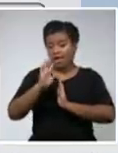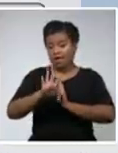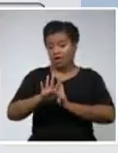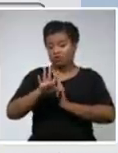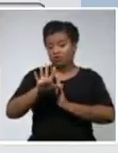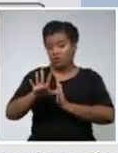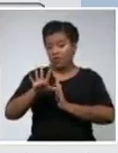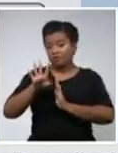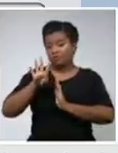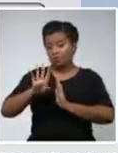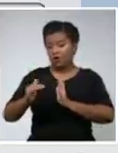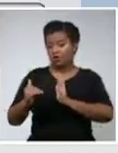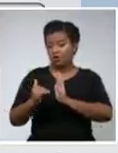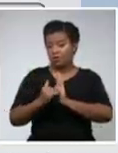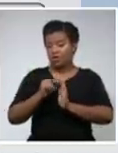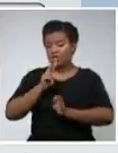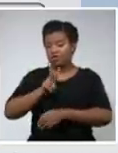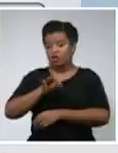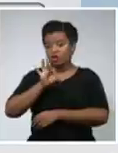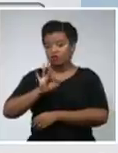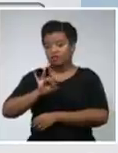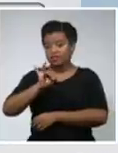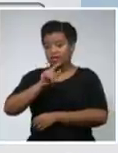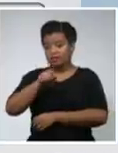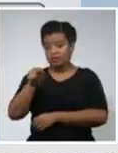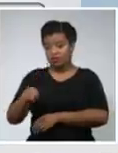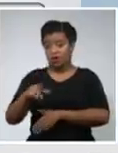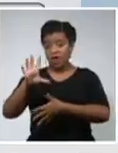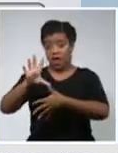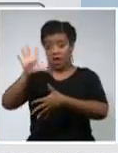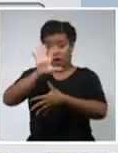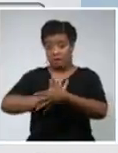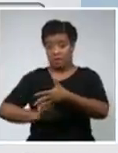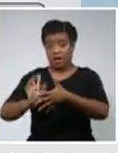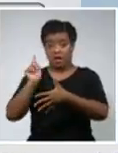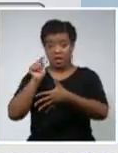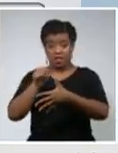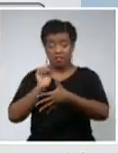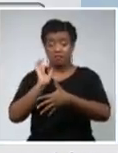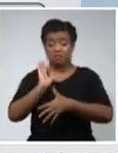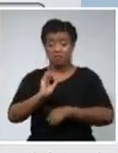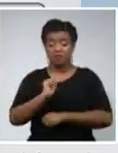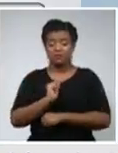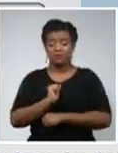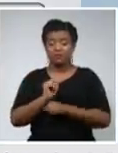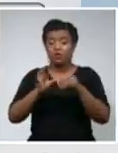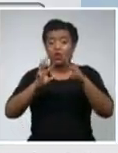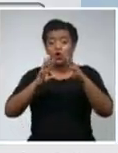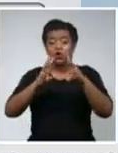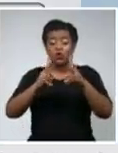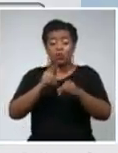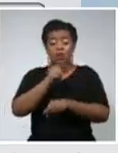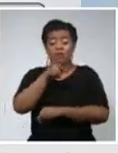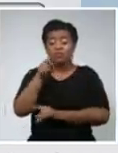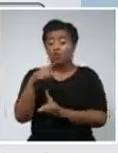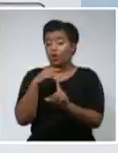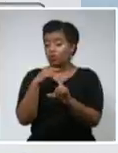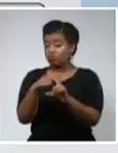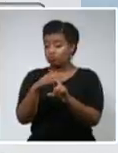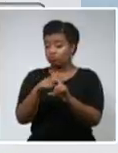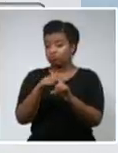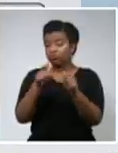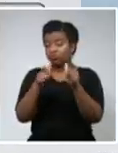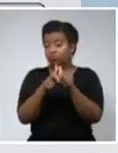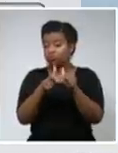52.554.287 casos confirmados en nuestra región, y el número de casos activos se incrementa